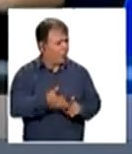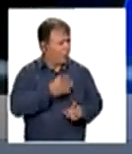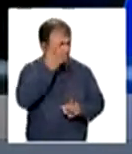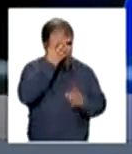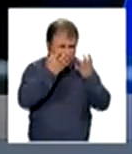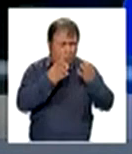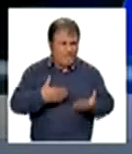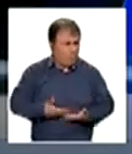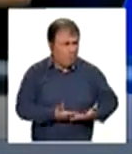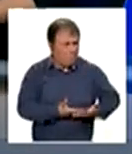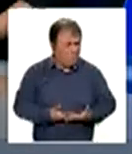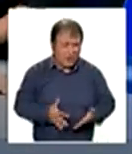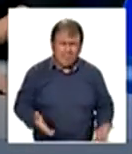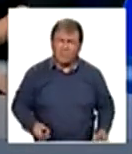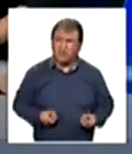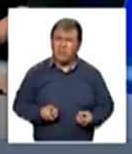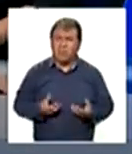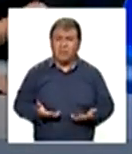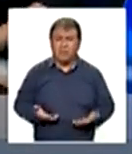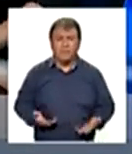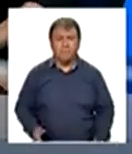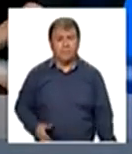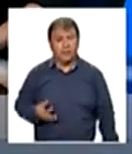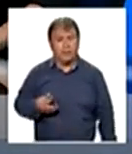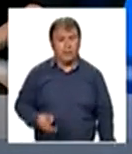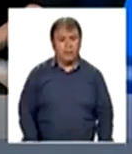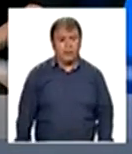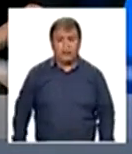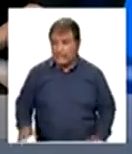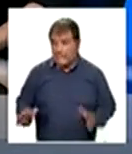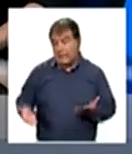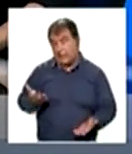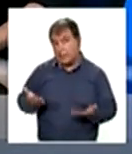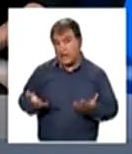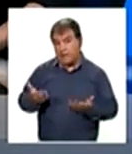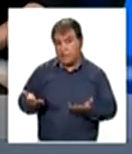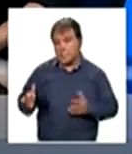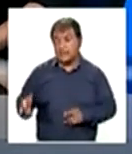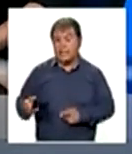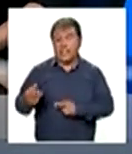cara, teniendo un bebé en los brazos, claro, ¿no? Que sí. Y quedándose ahí. Y quizá hay el rol de